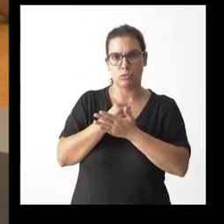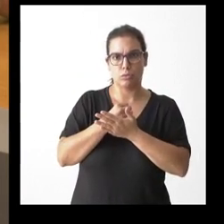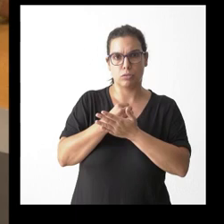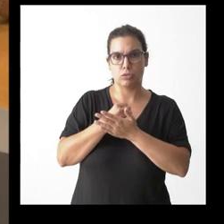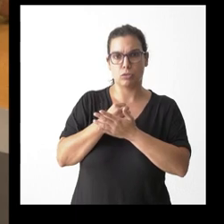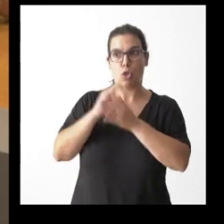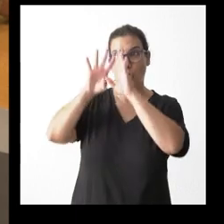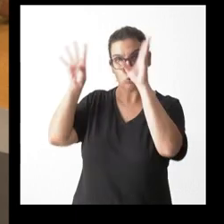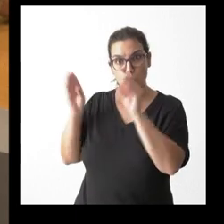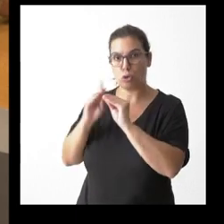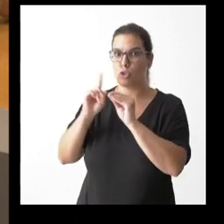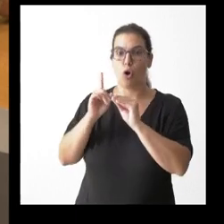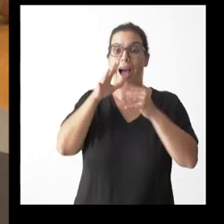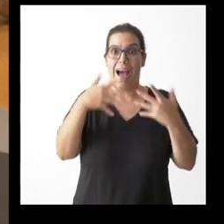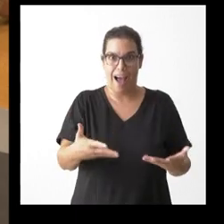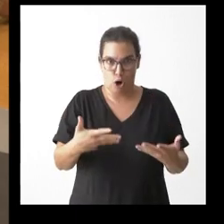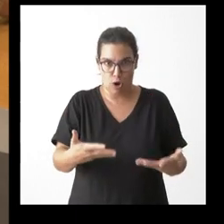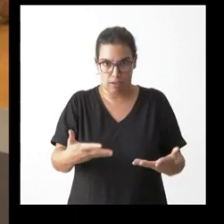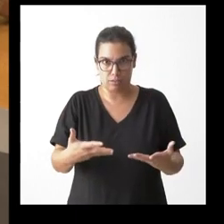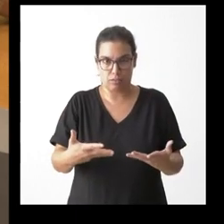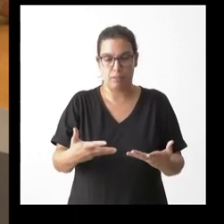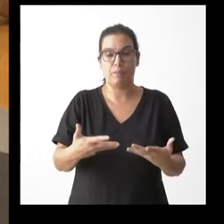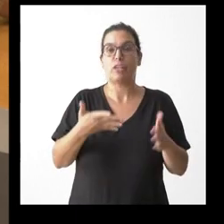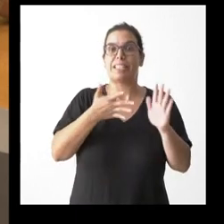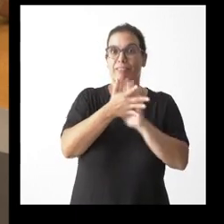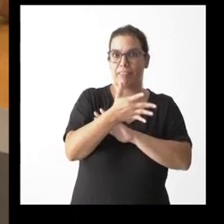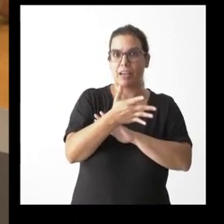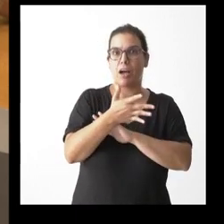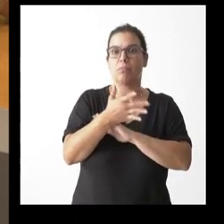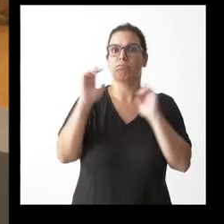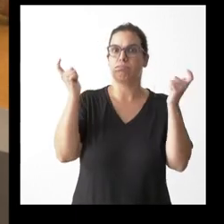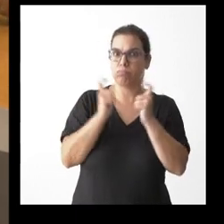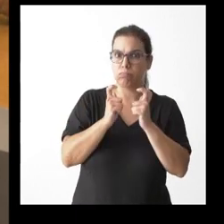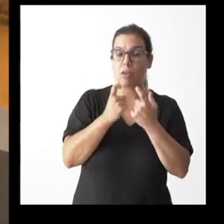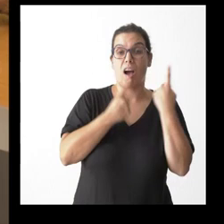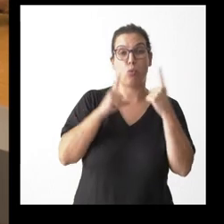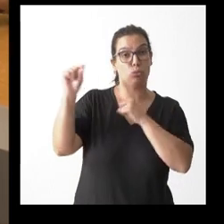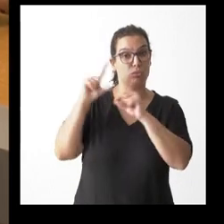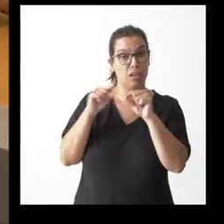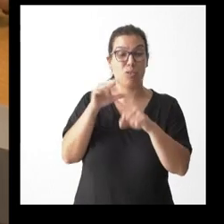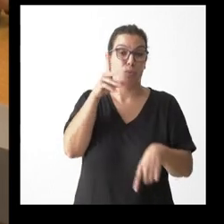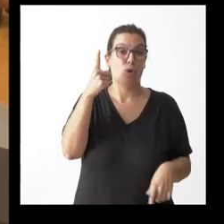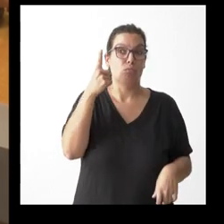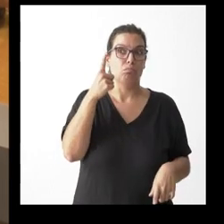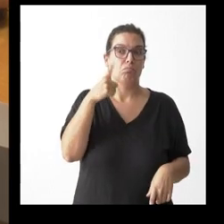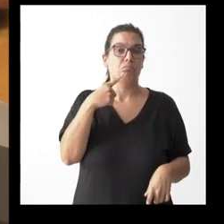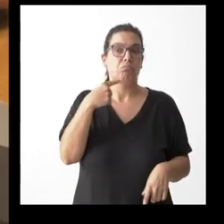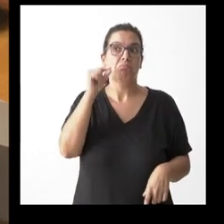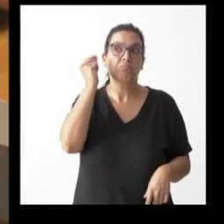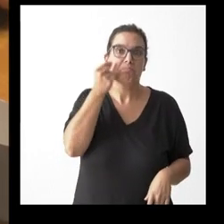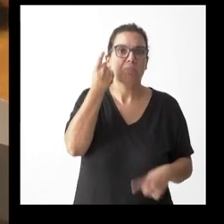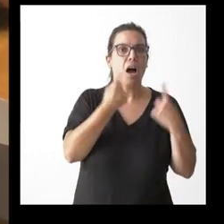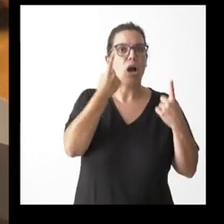de hoy, sí. Vale. Y ahí viene mi segunda pregunta. ¿Se ha reducido ese número? Porque en las últimas semanas sí que se ha dicho que ha habido gente